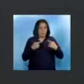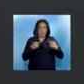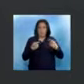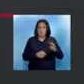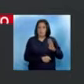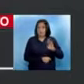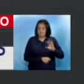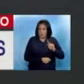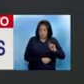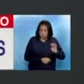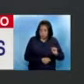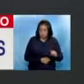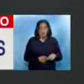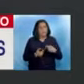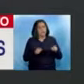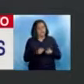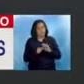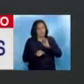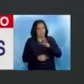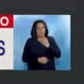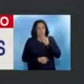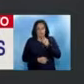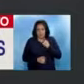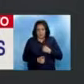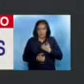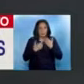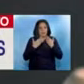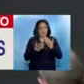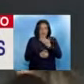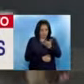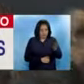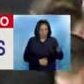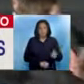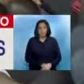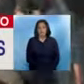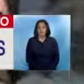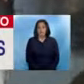Bacus y decirles además que lo voy a extrañar. Gracias a todos ustedes.